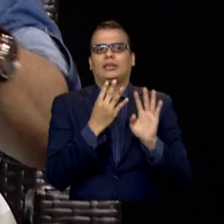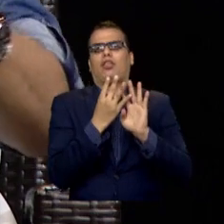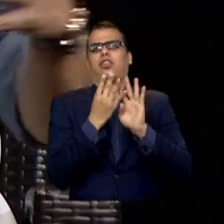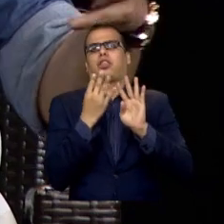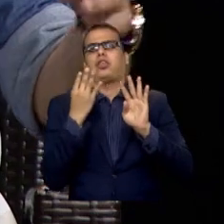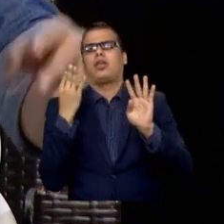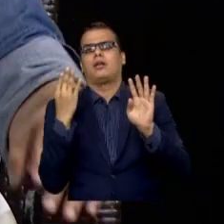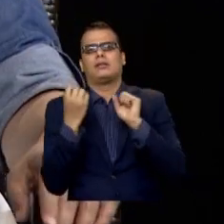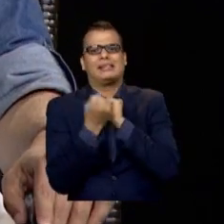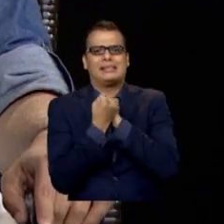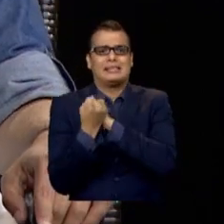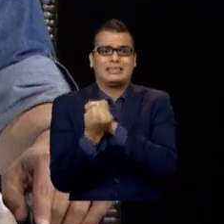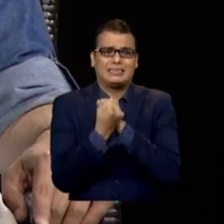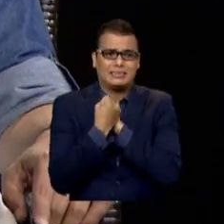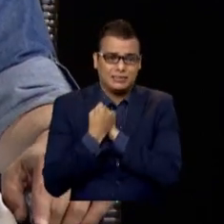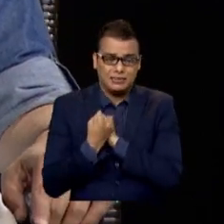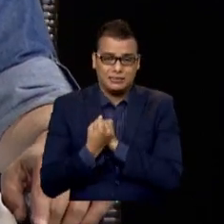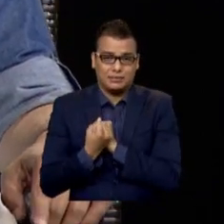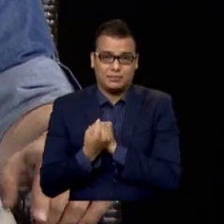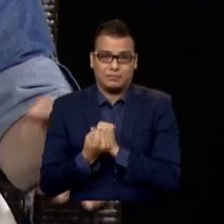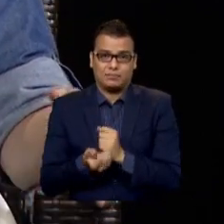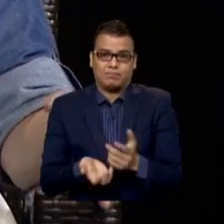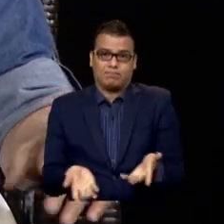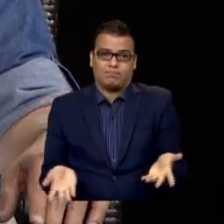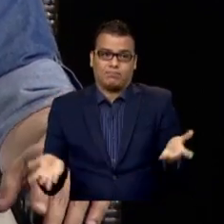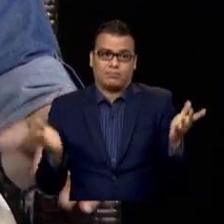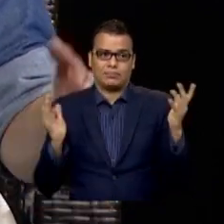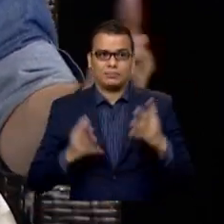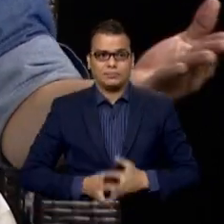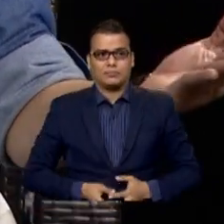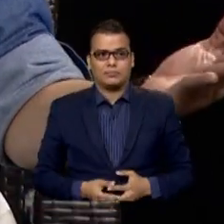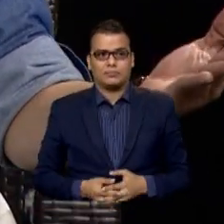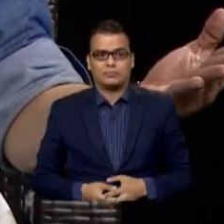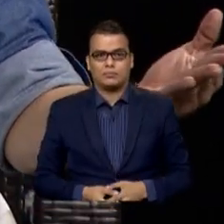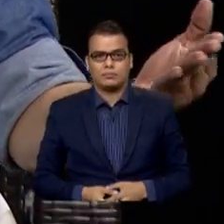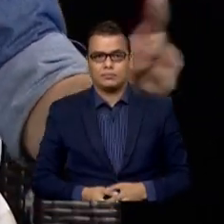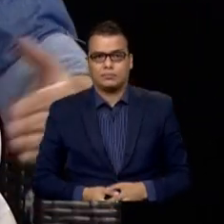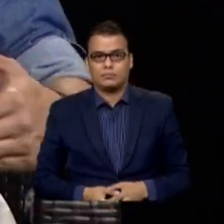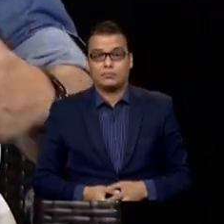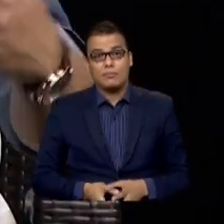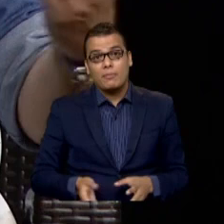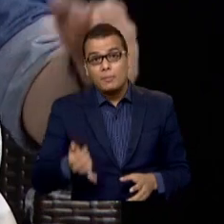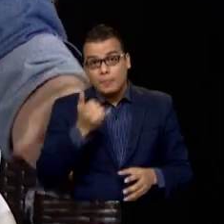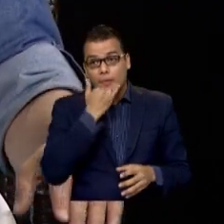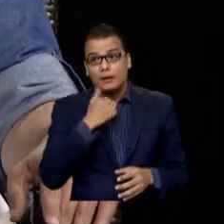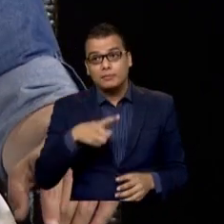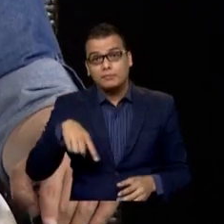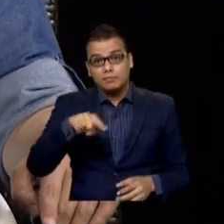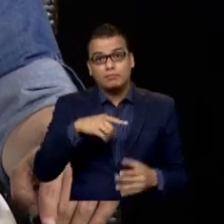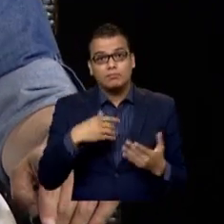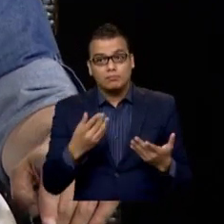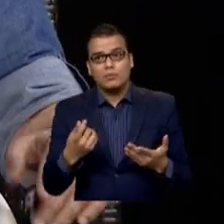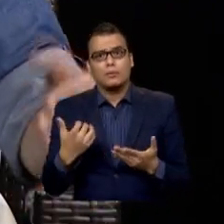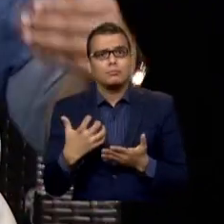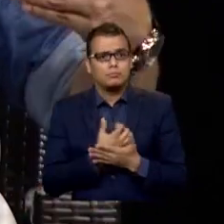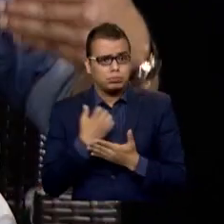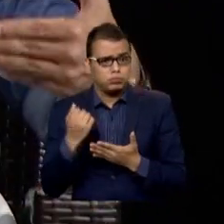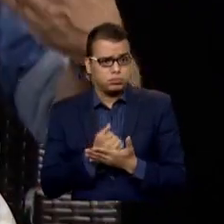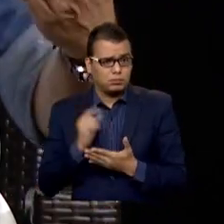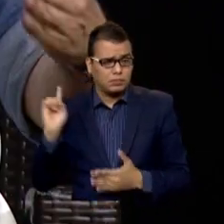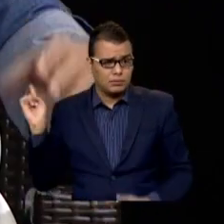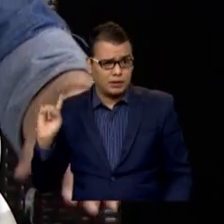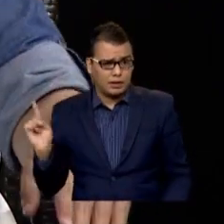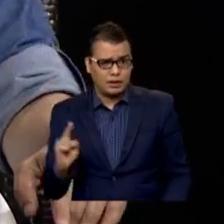y a congestión en este desarrollo del servicio bancario. No debiera ser así, porque ellos han ganado mucho dinero. Es